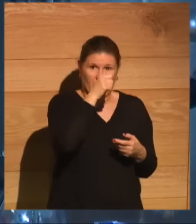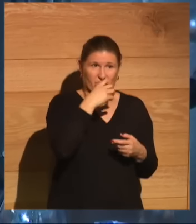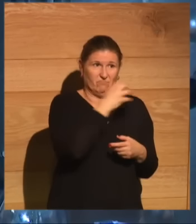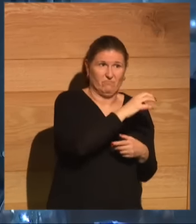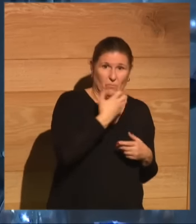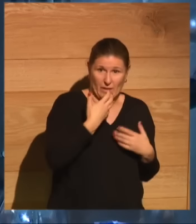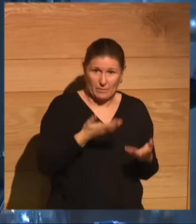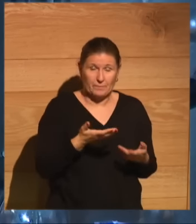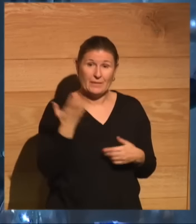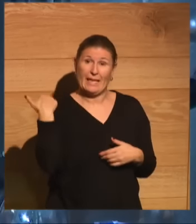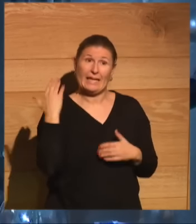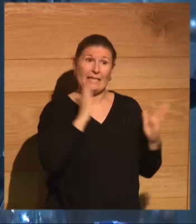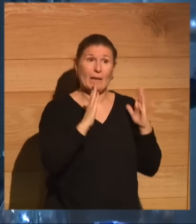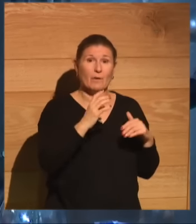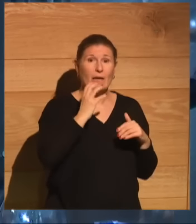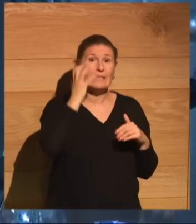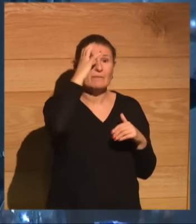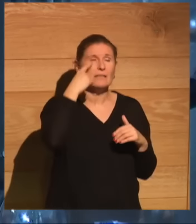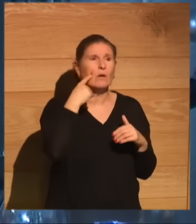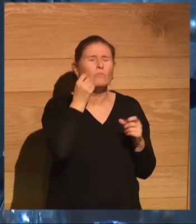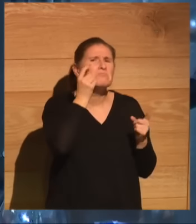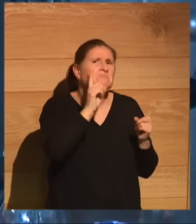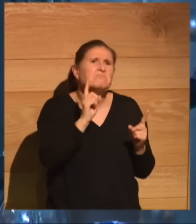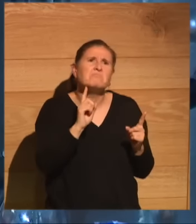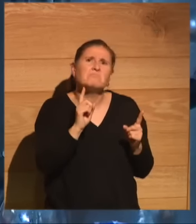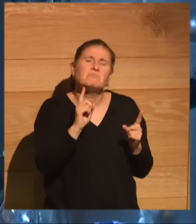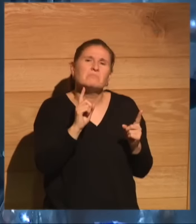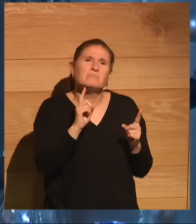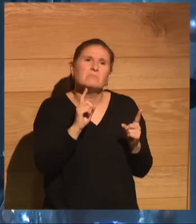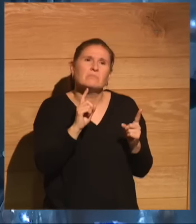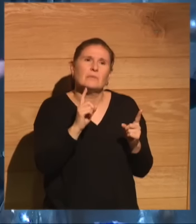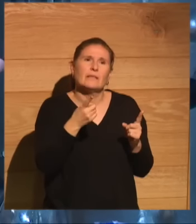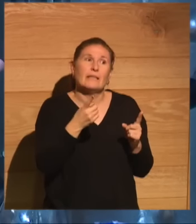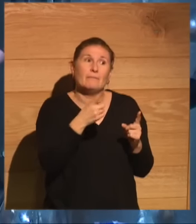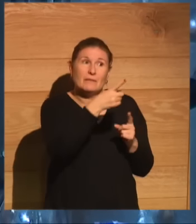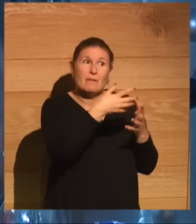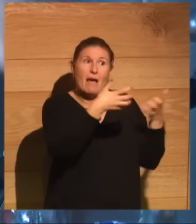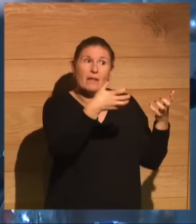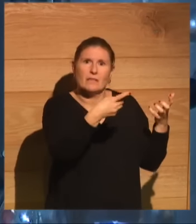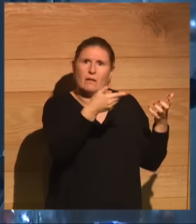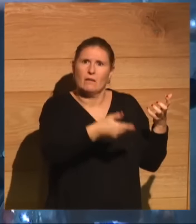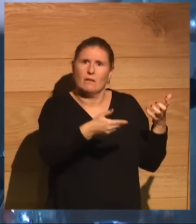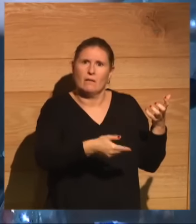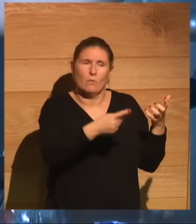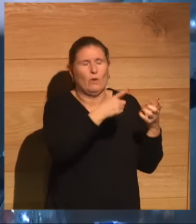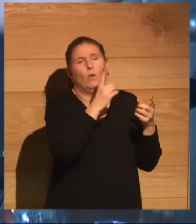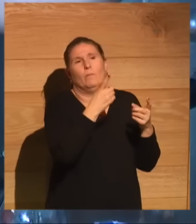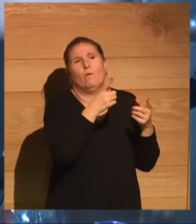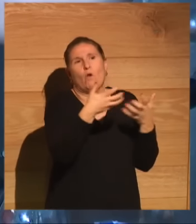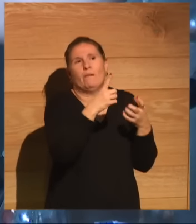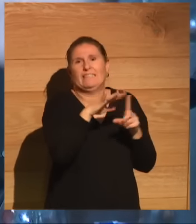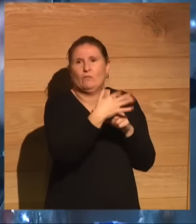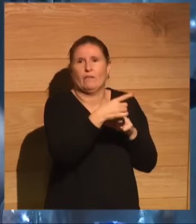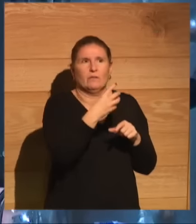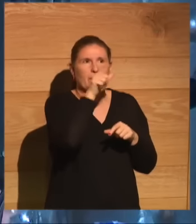Tim Burton que en aquella época él no se daba cuenta de lo importante que iba a ser para él esa frase. Esa frase o esa situación. Ese momento.